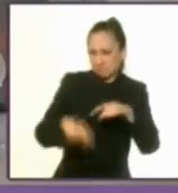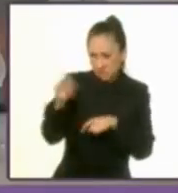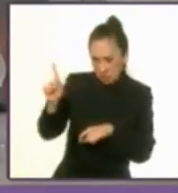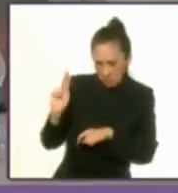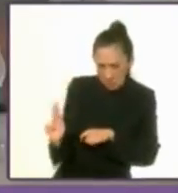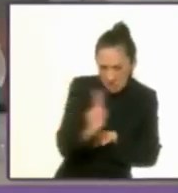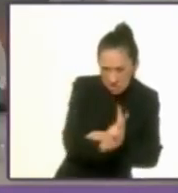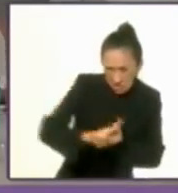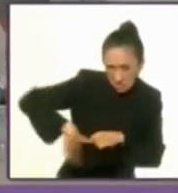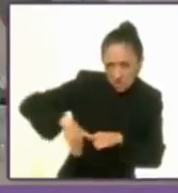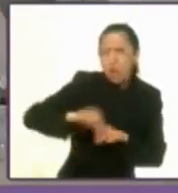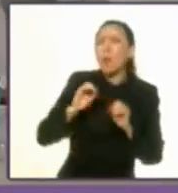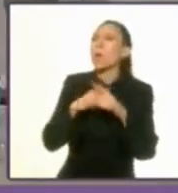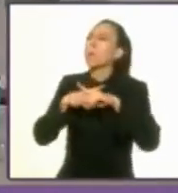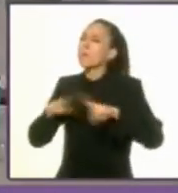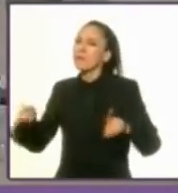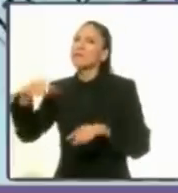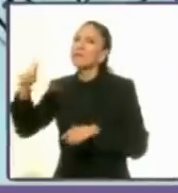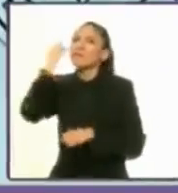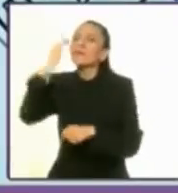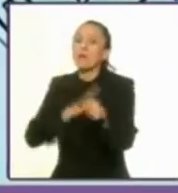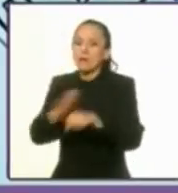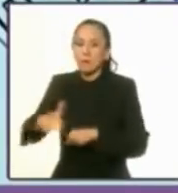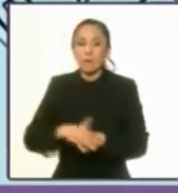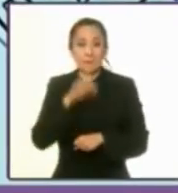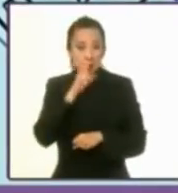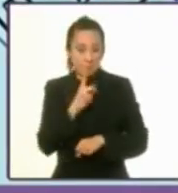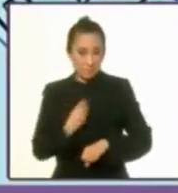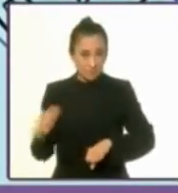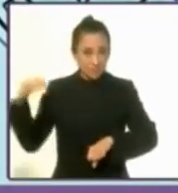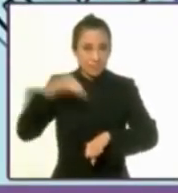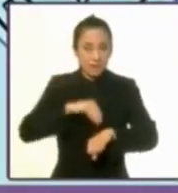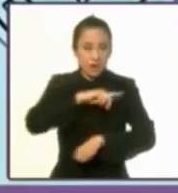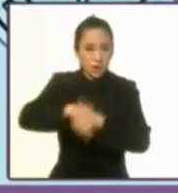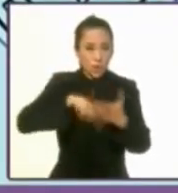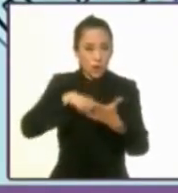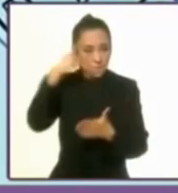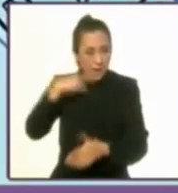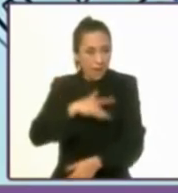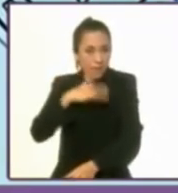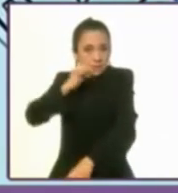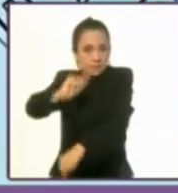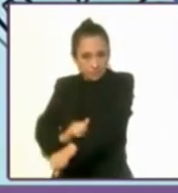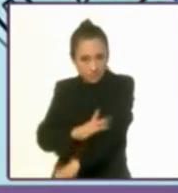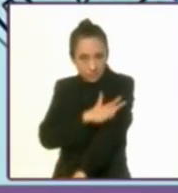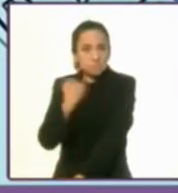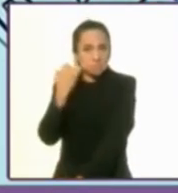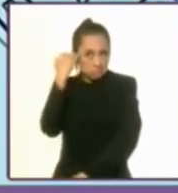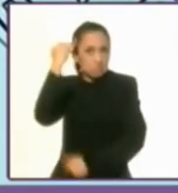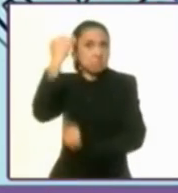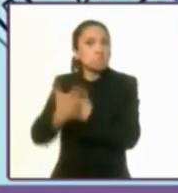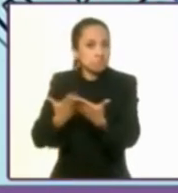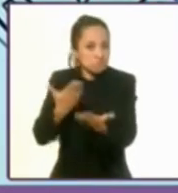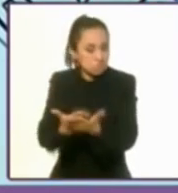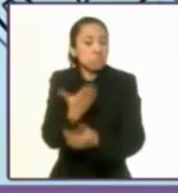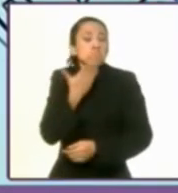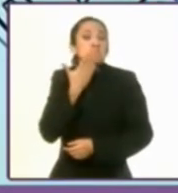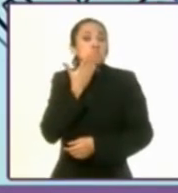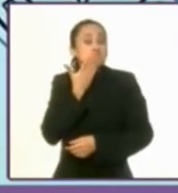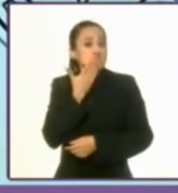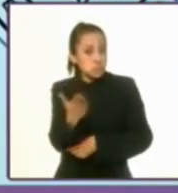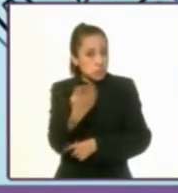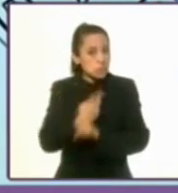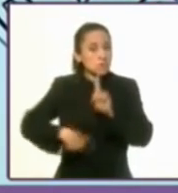yo quiero comentar respecto a la clínica de las emociones que ha sido una iniciativa exitosa de el